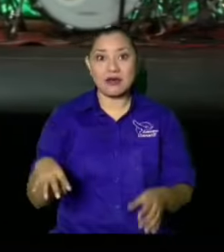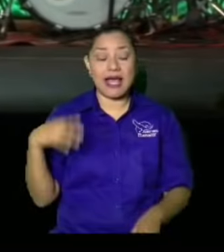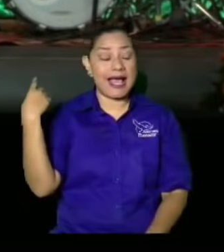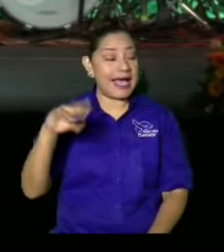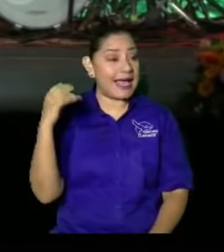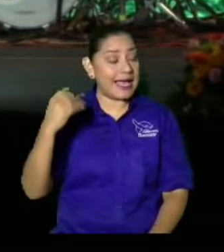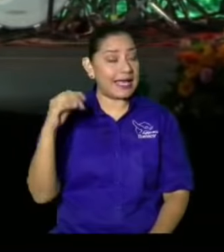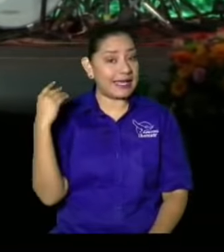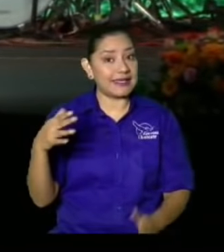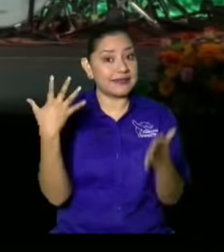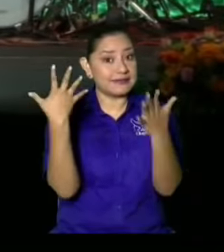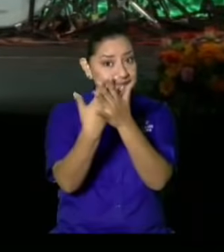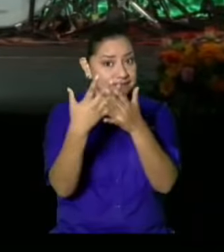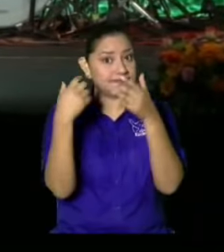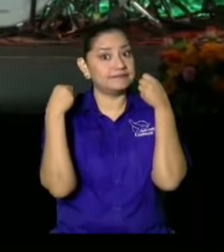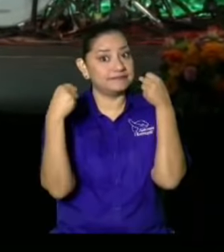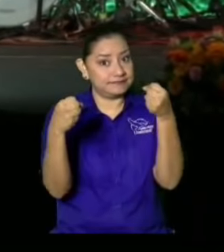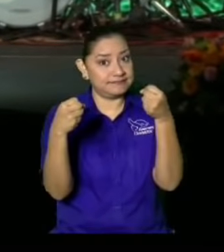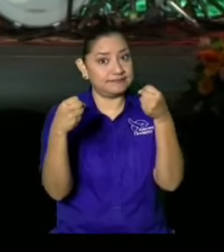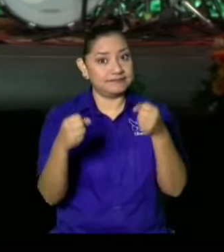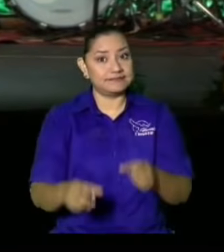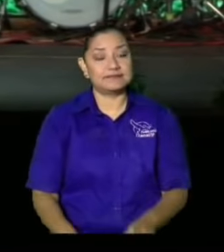carcelero!